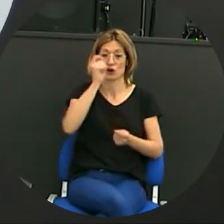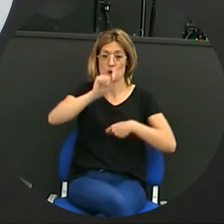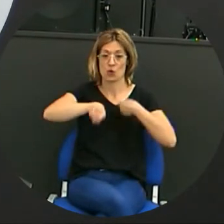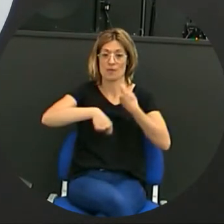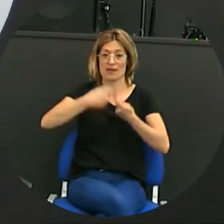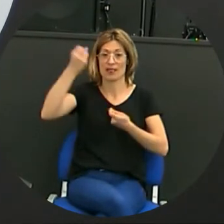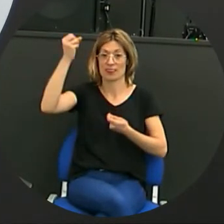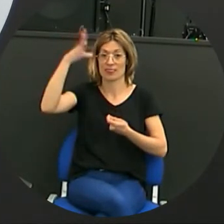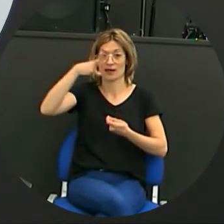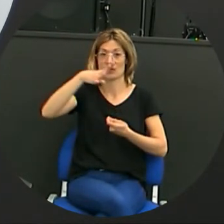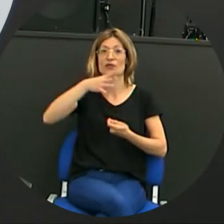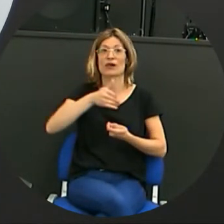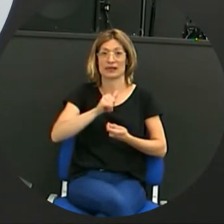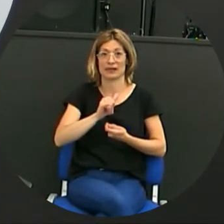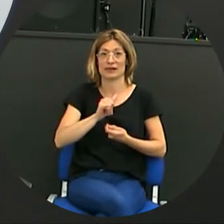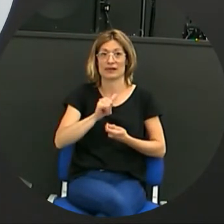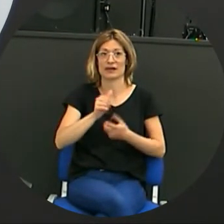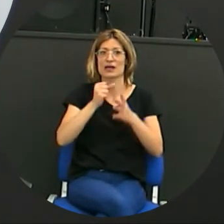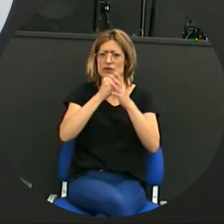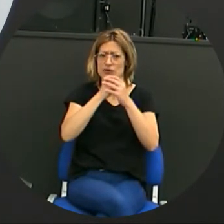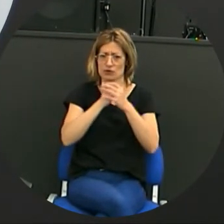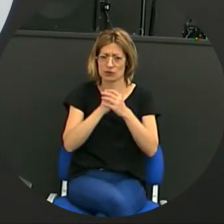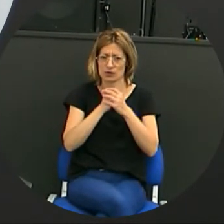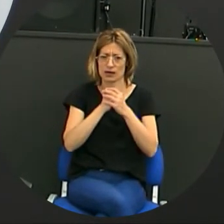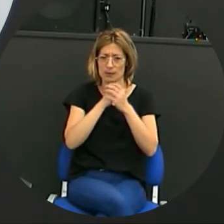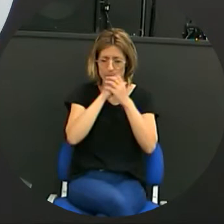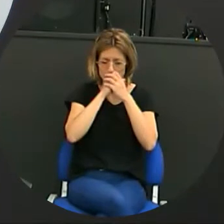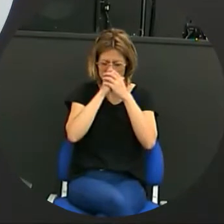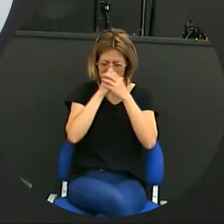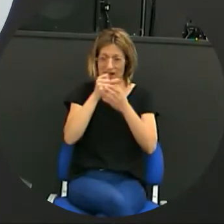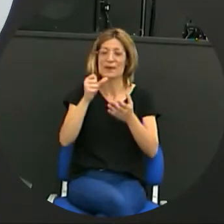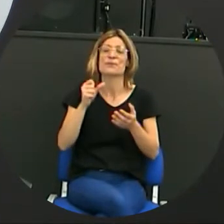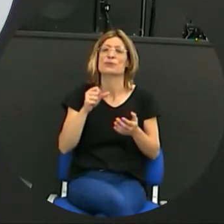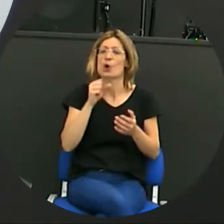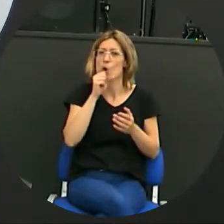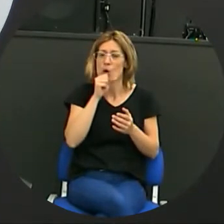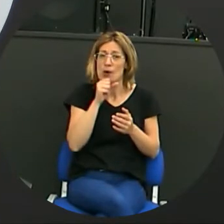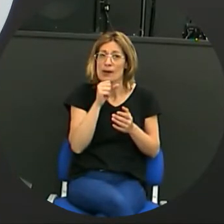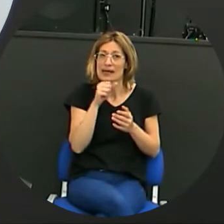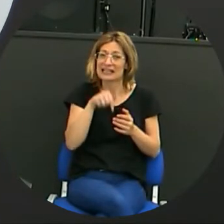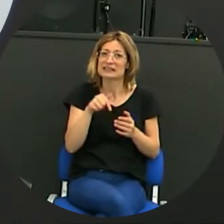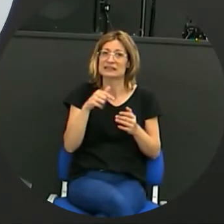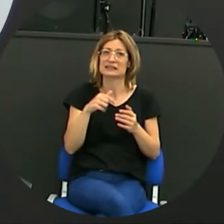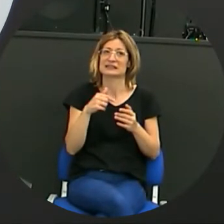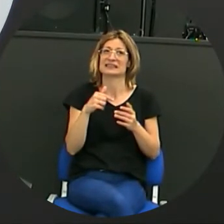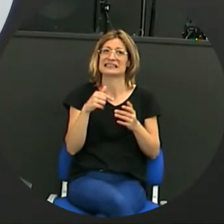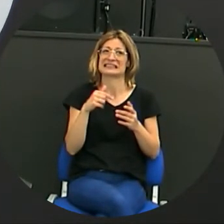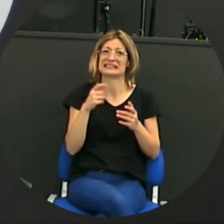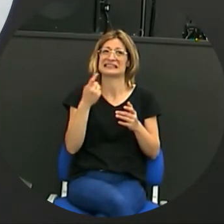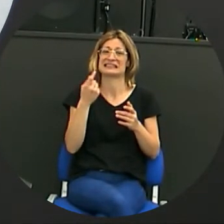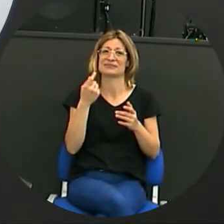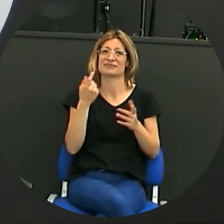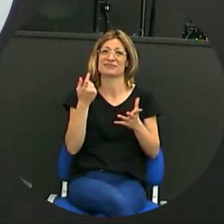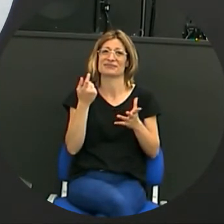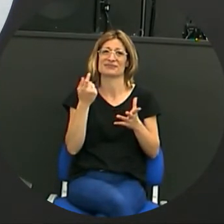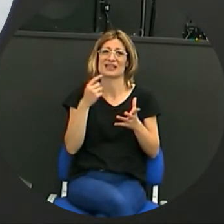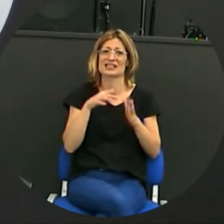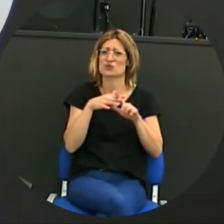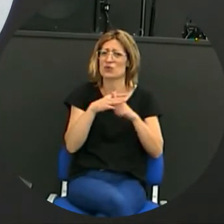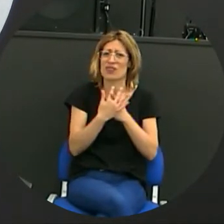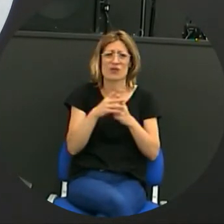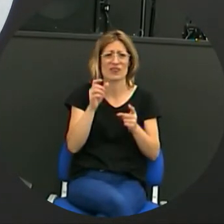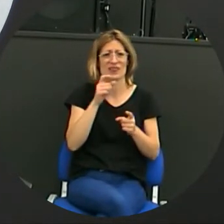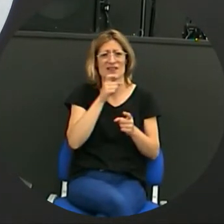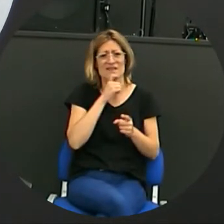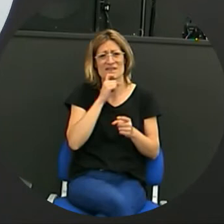luz. Y oramos, Señor, en medio de esta crisis que va a afectar y está afectando en los